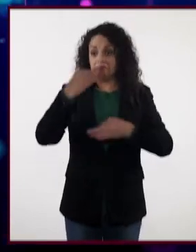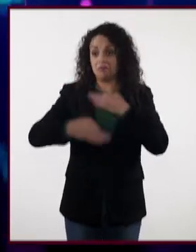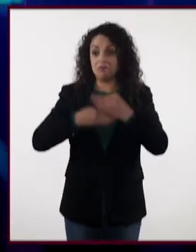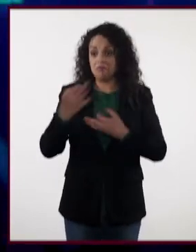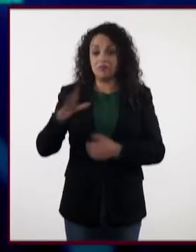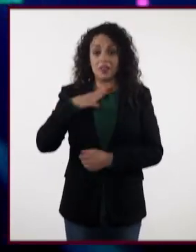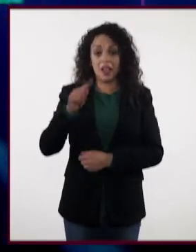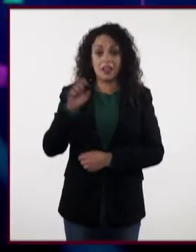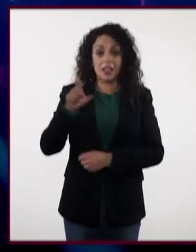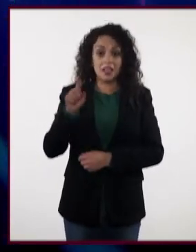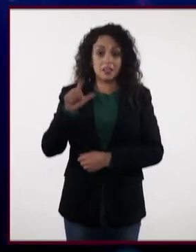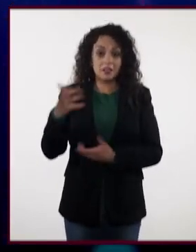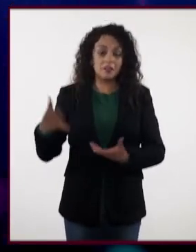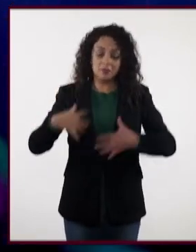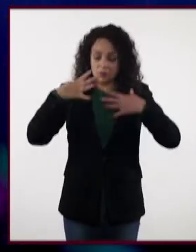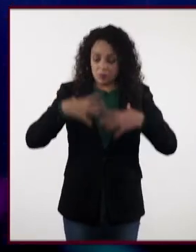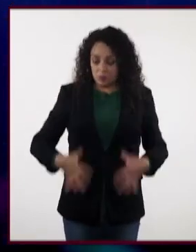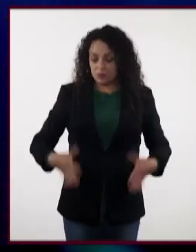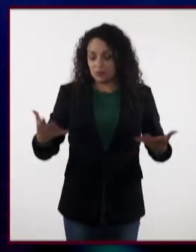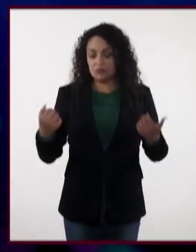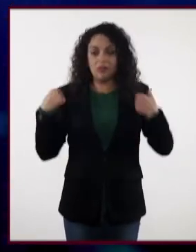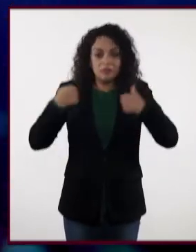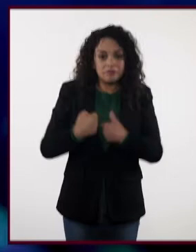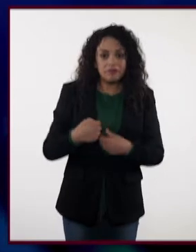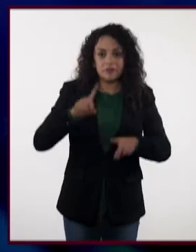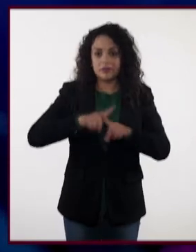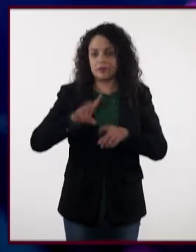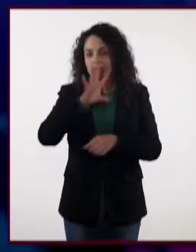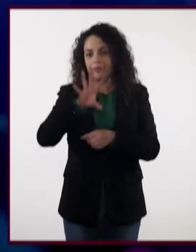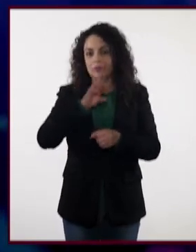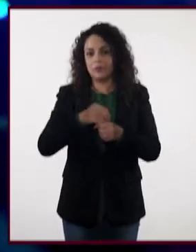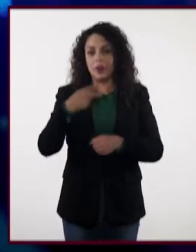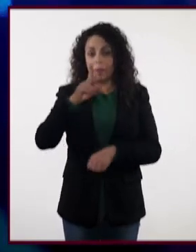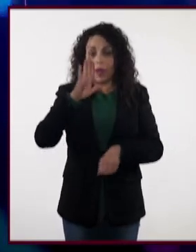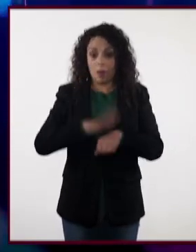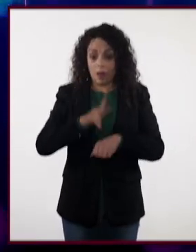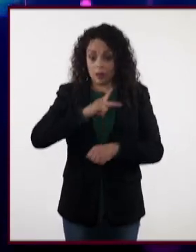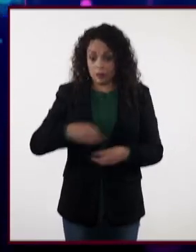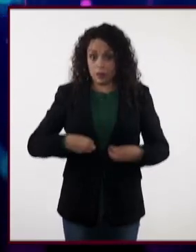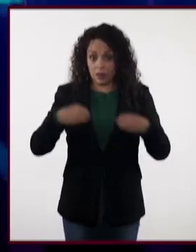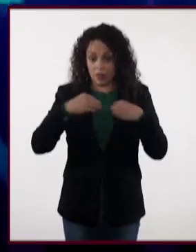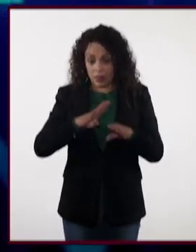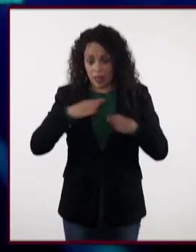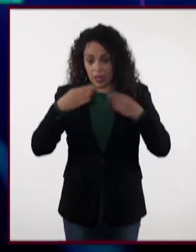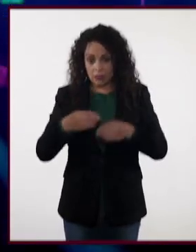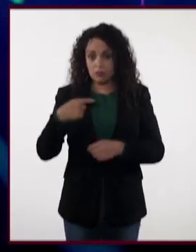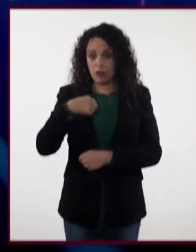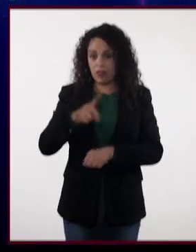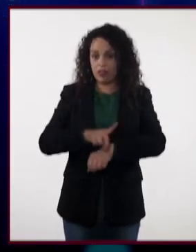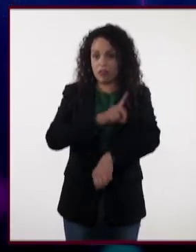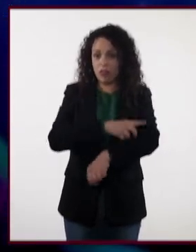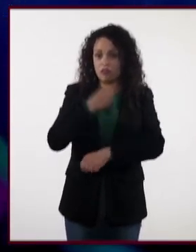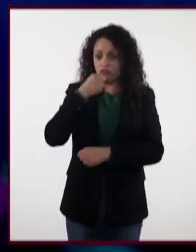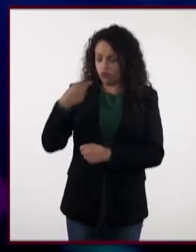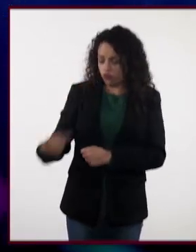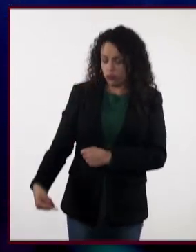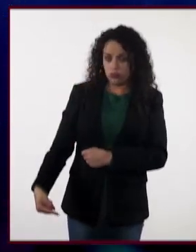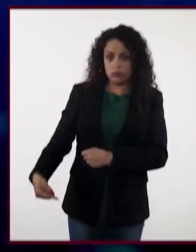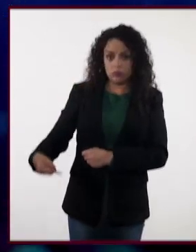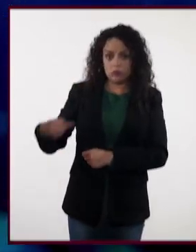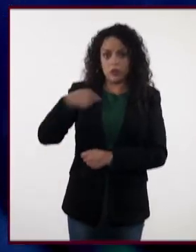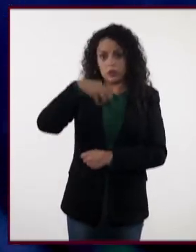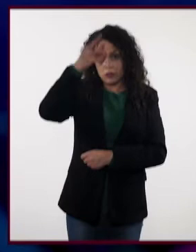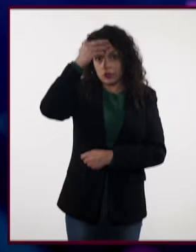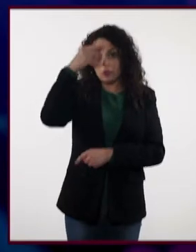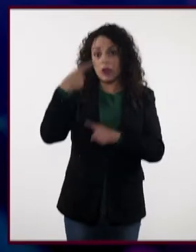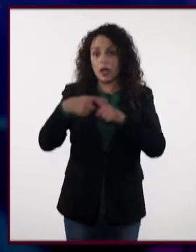vestimos, nos cubrimos todo, pero específicamente en mi vida, desde la infancia, pues lo aprendí